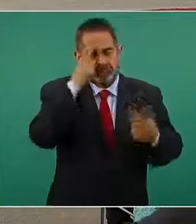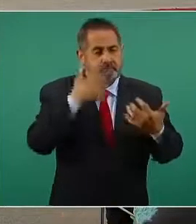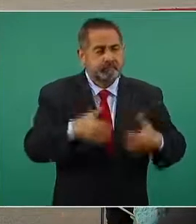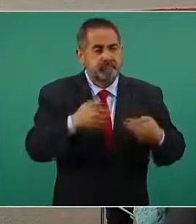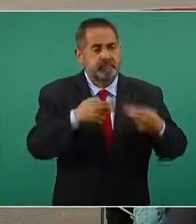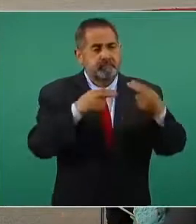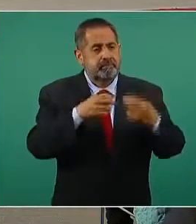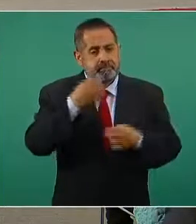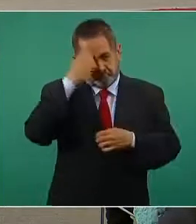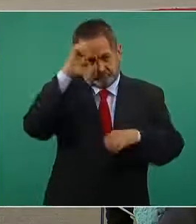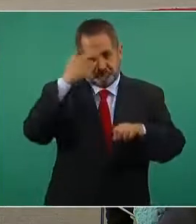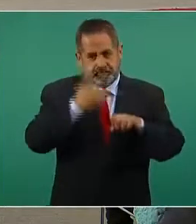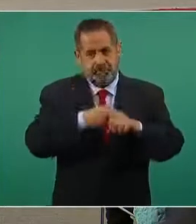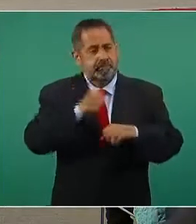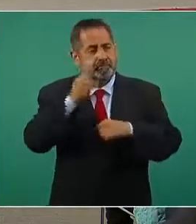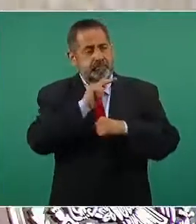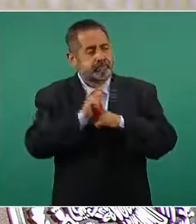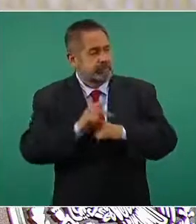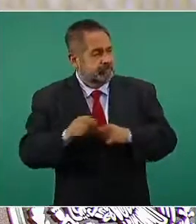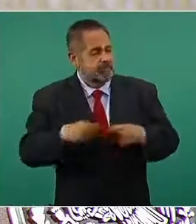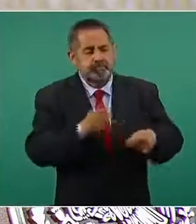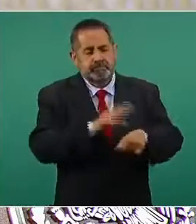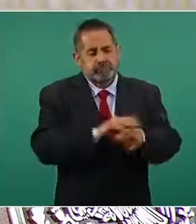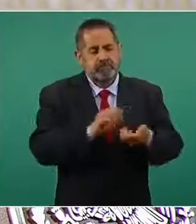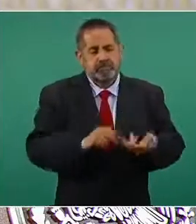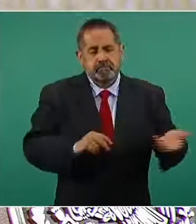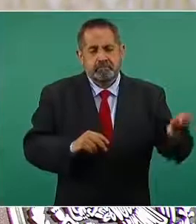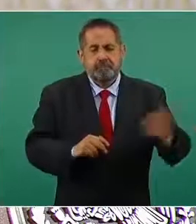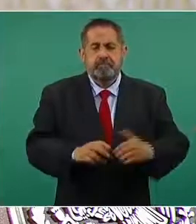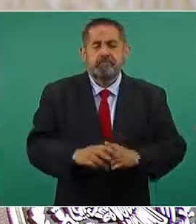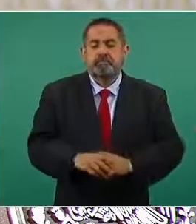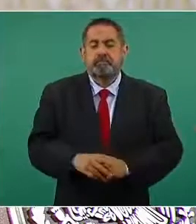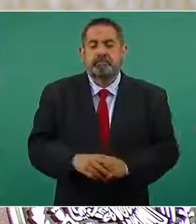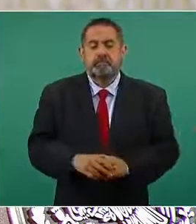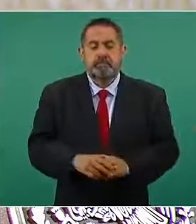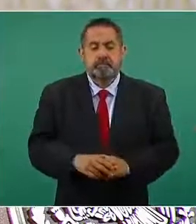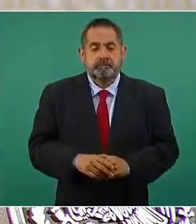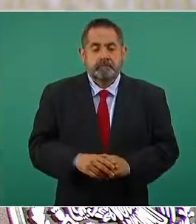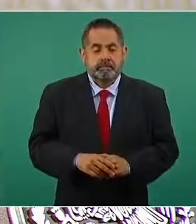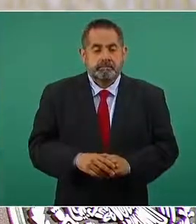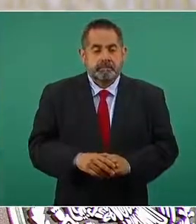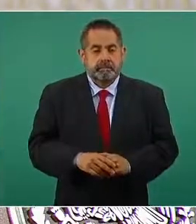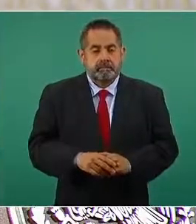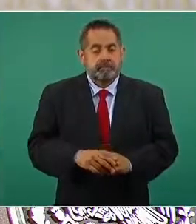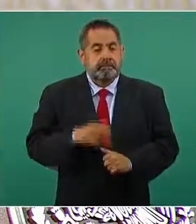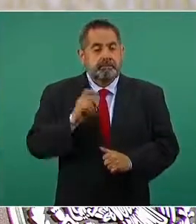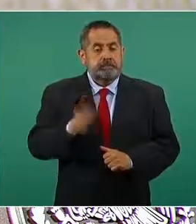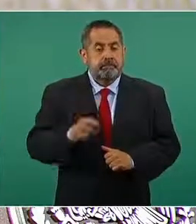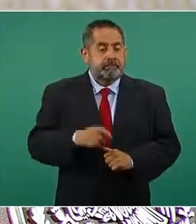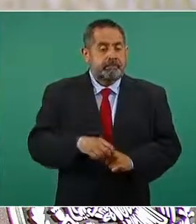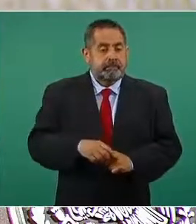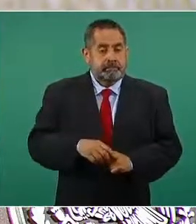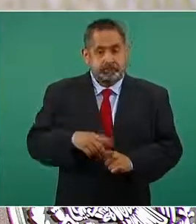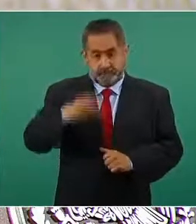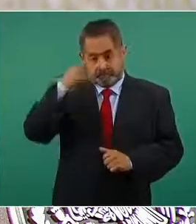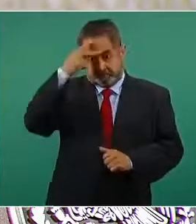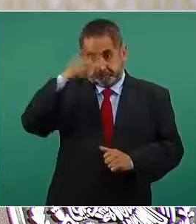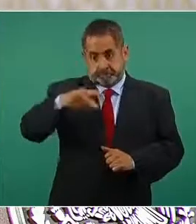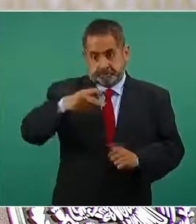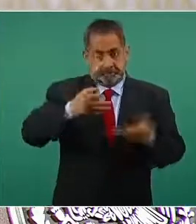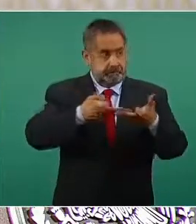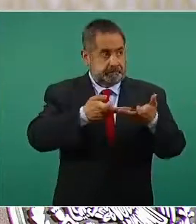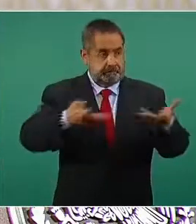empresas extranjeras. La siguiente, por favor. En la superficie que tiene nuestro